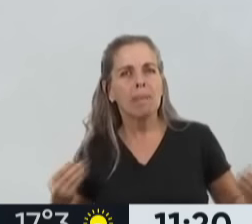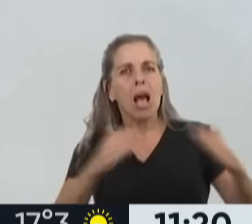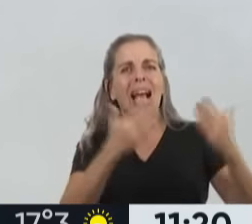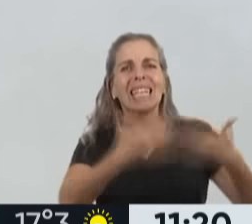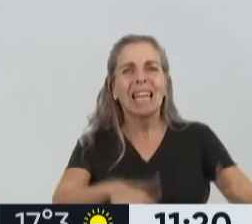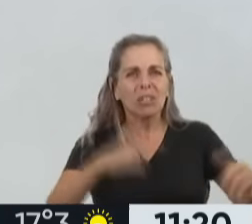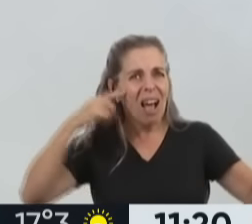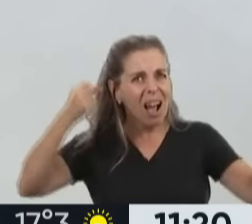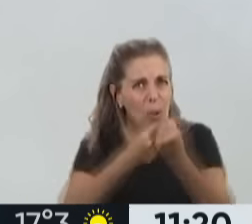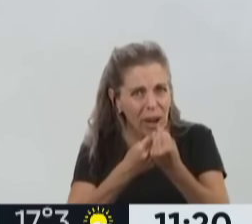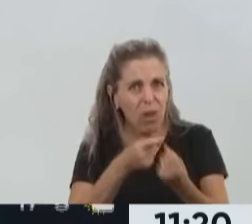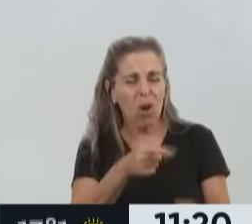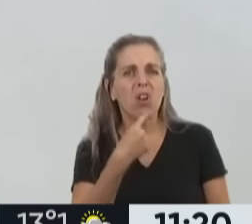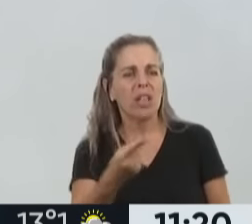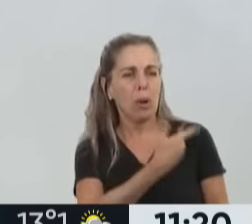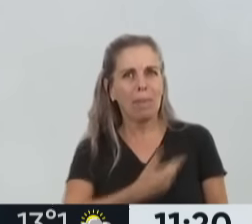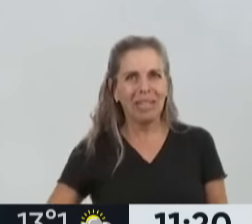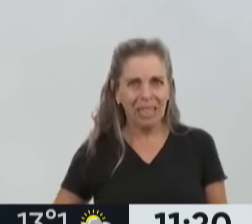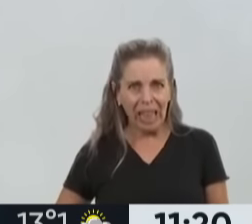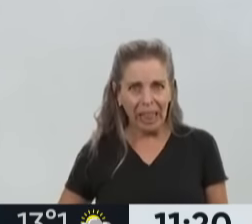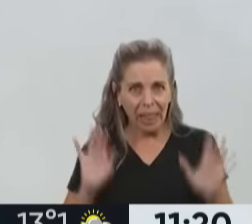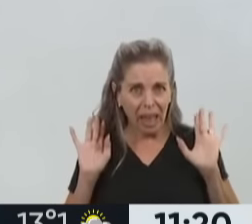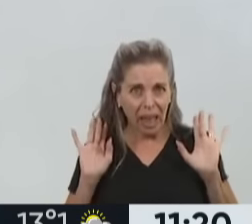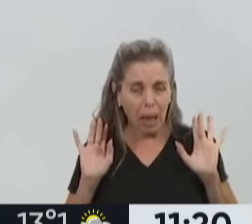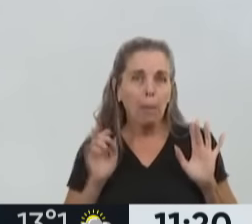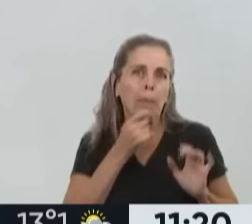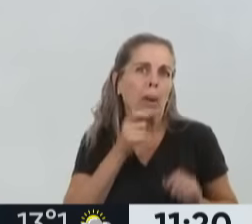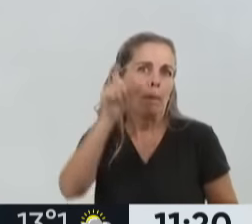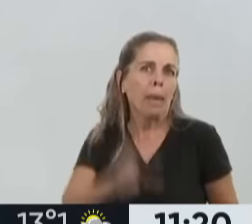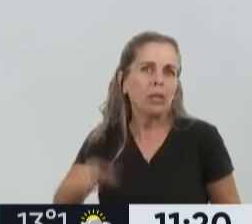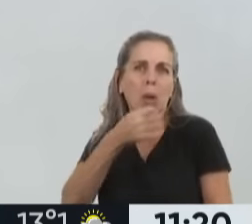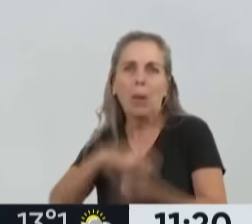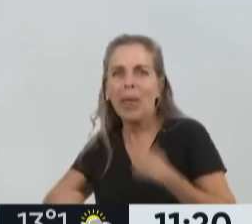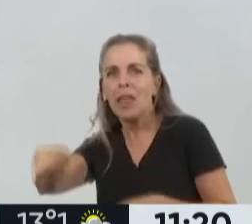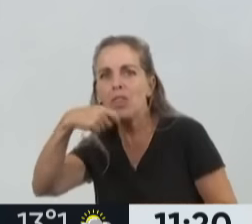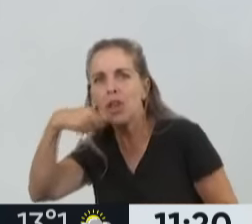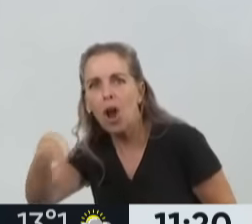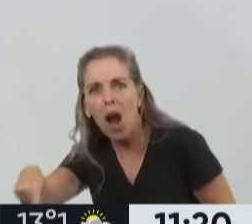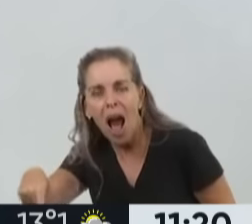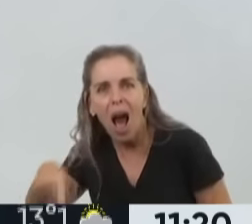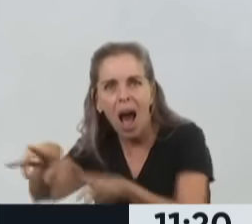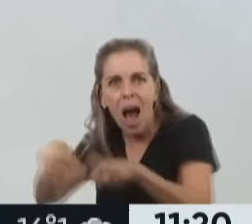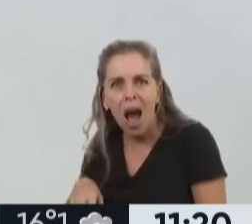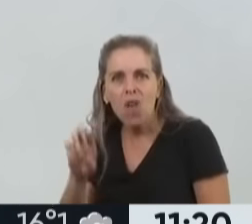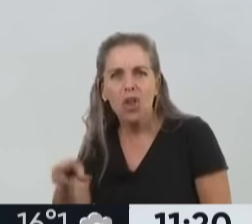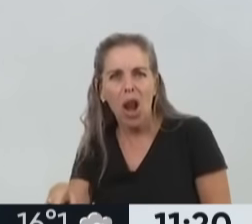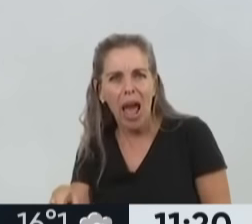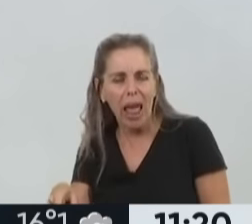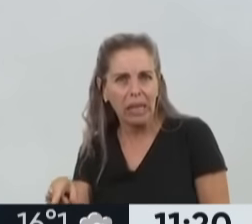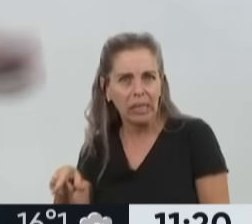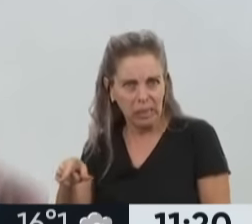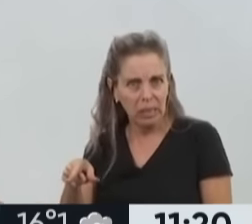declaraciones del presidente con que incluso sectores narco porque digo para hablar con nombre y apellido de situaciones